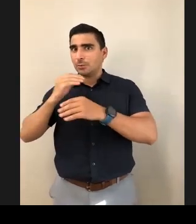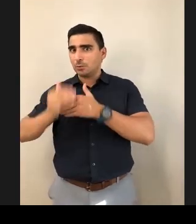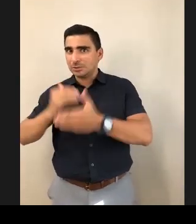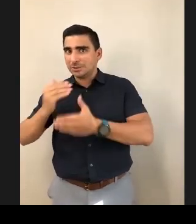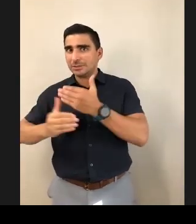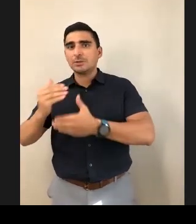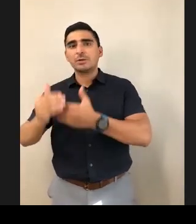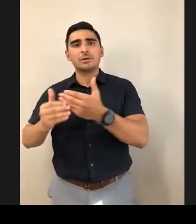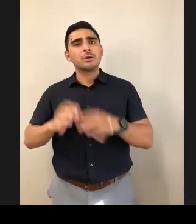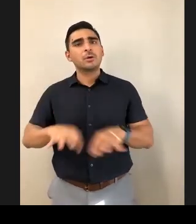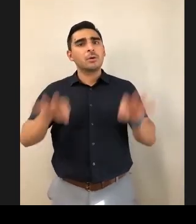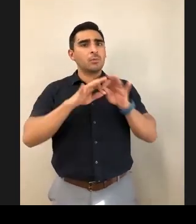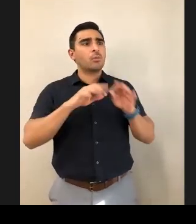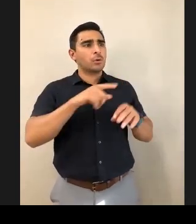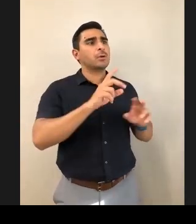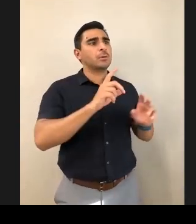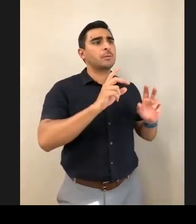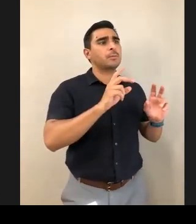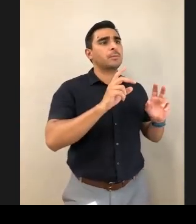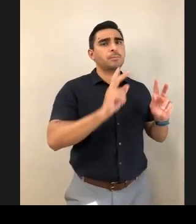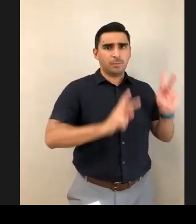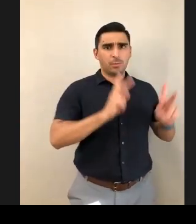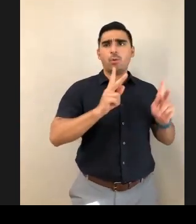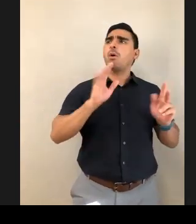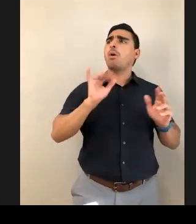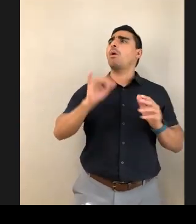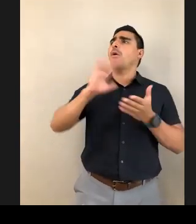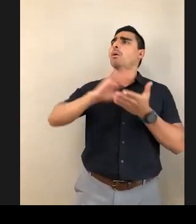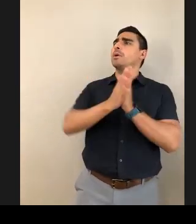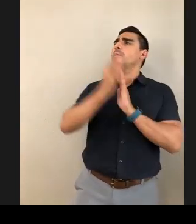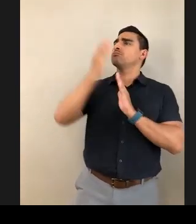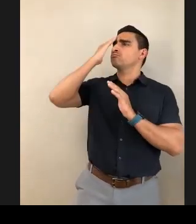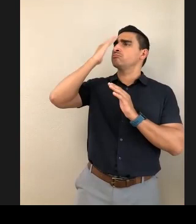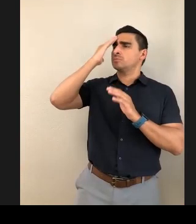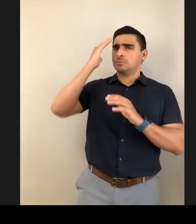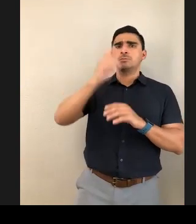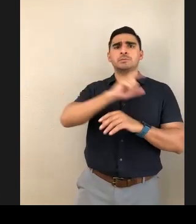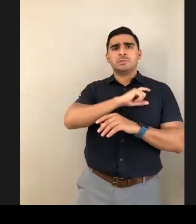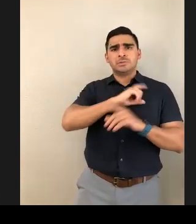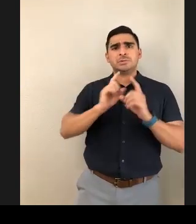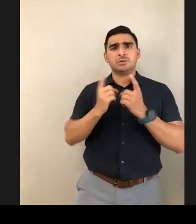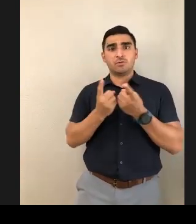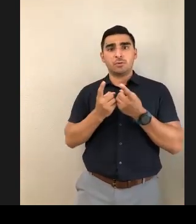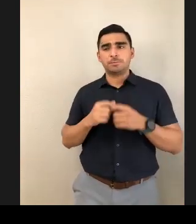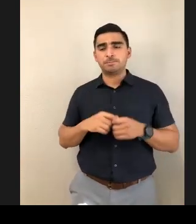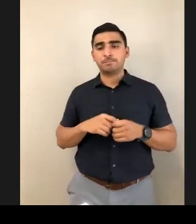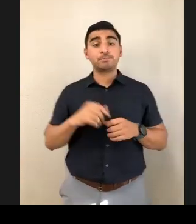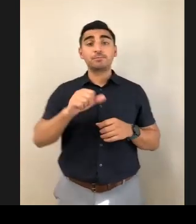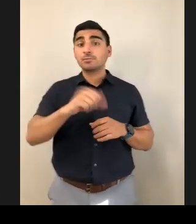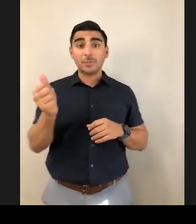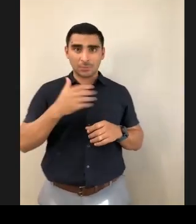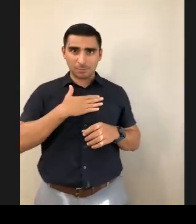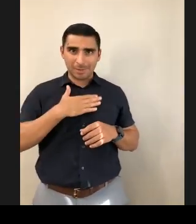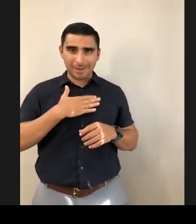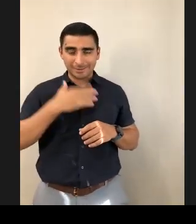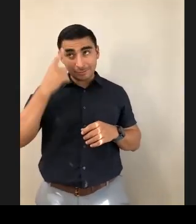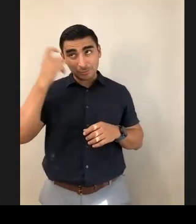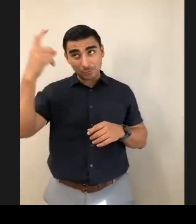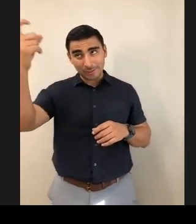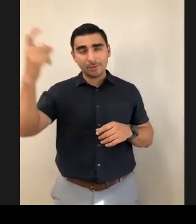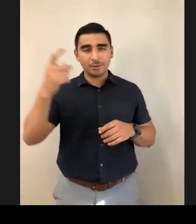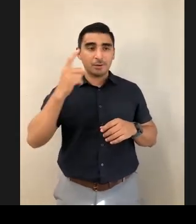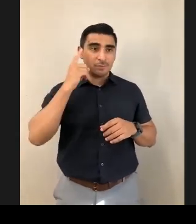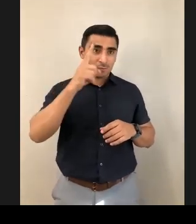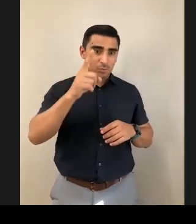cuando el público aprende, entonces se da cuenta de todos los reportes que la policía tiene que escribir simplemente